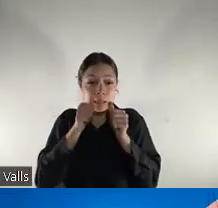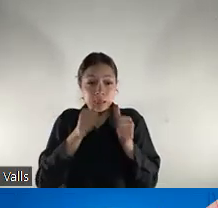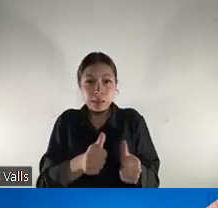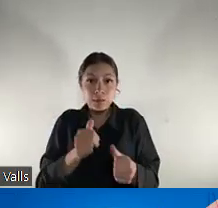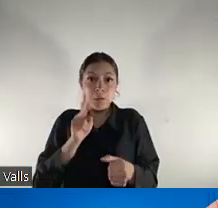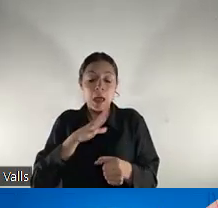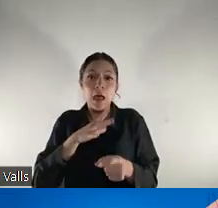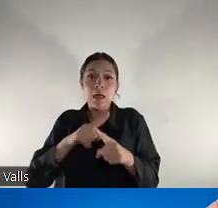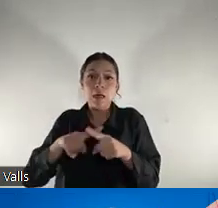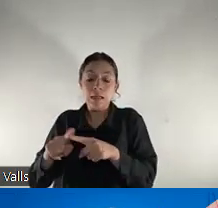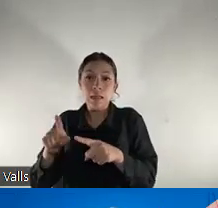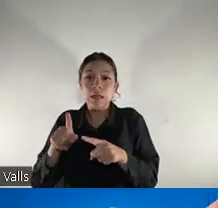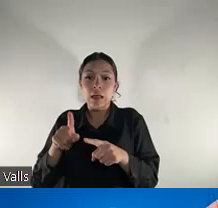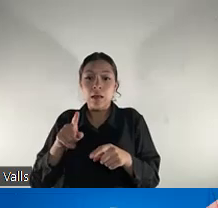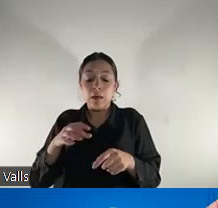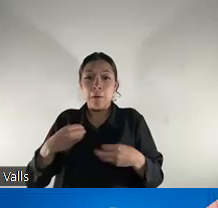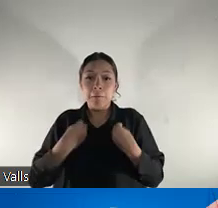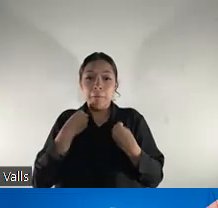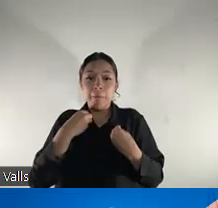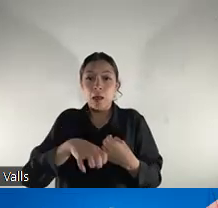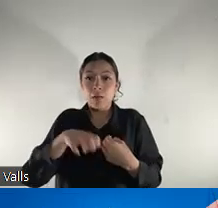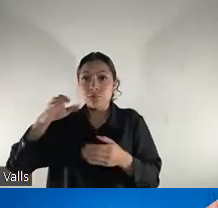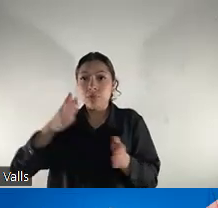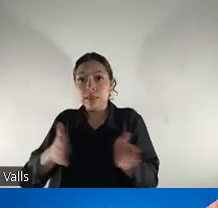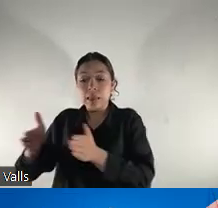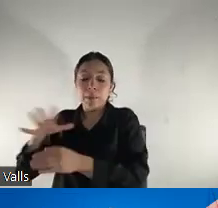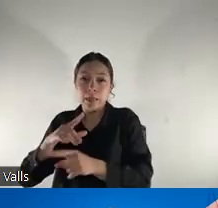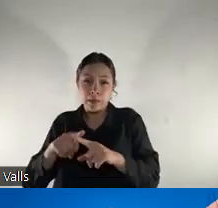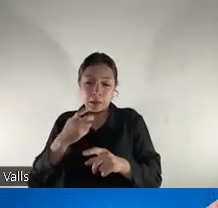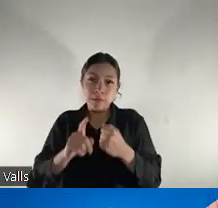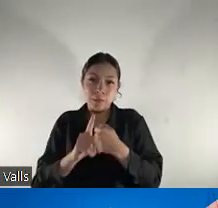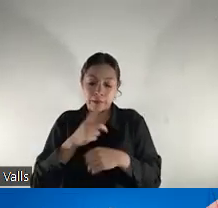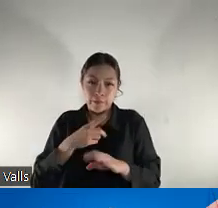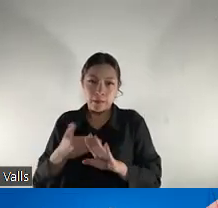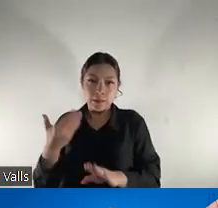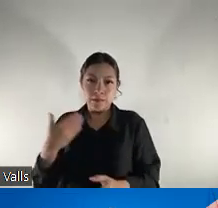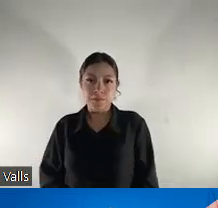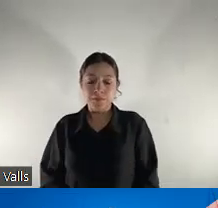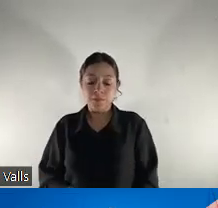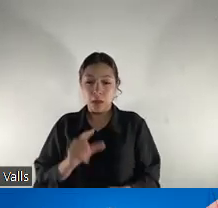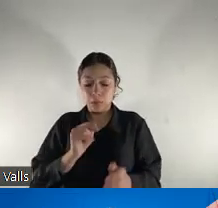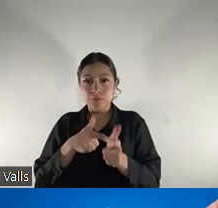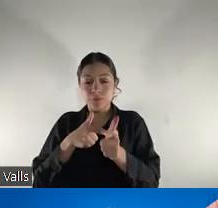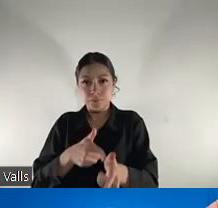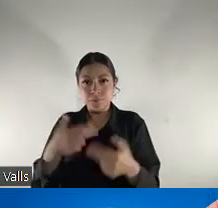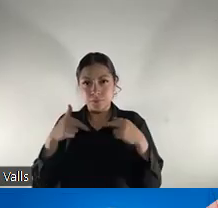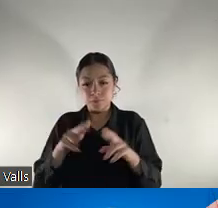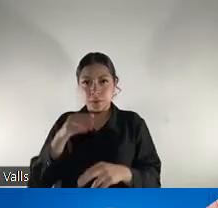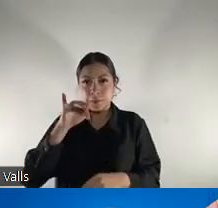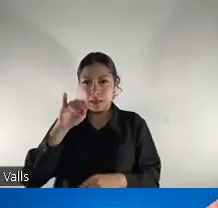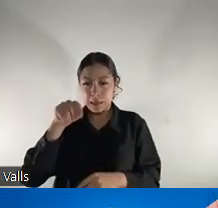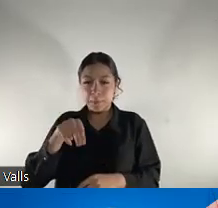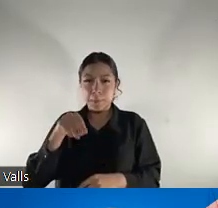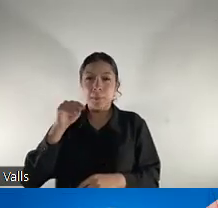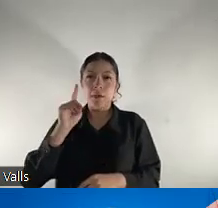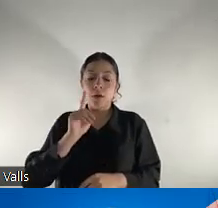etapas o varias áreas de la vida. Entonces, a continuación, la maestra Miriam nos va a comentar sobre el proceso de